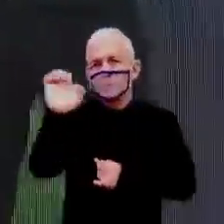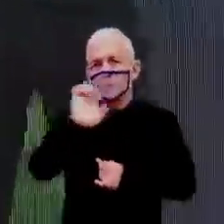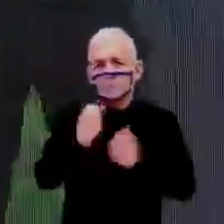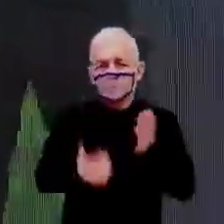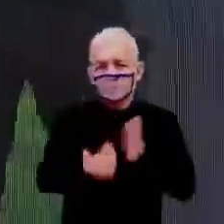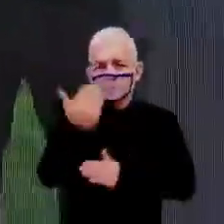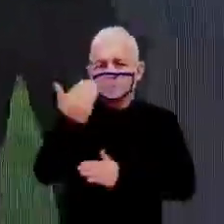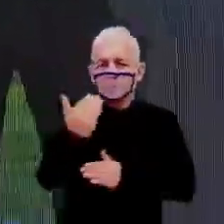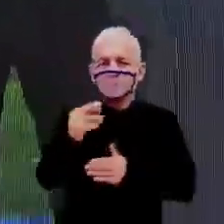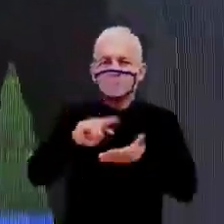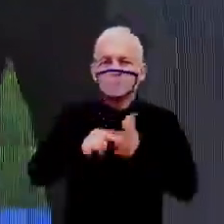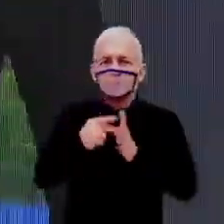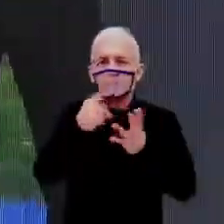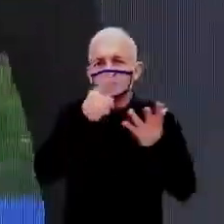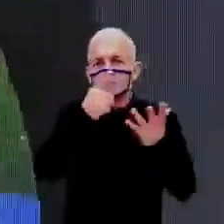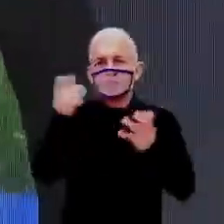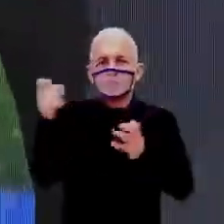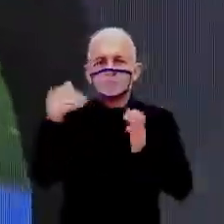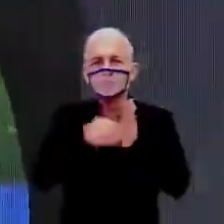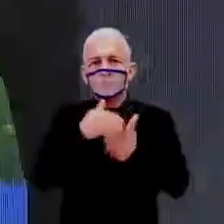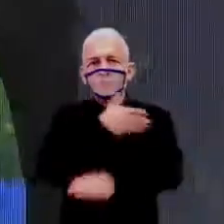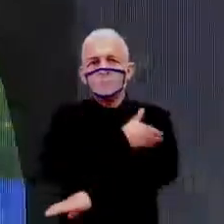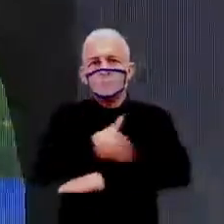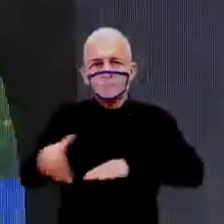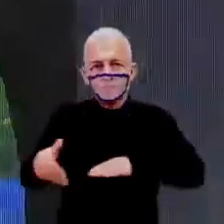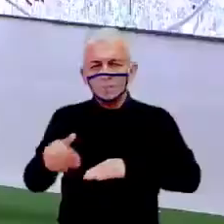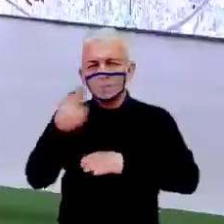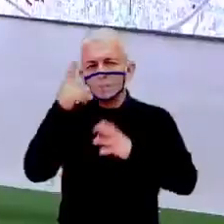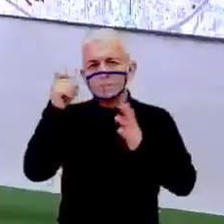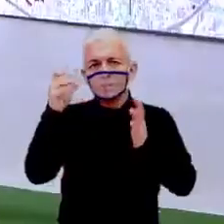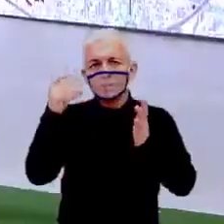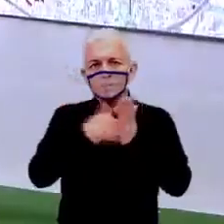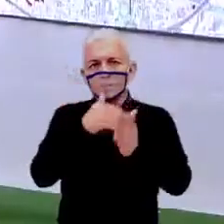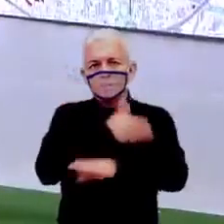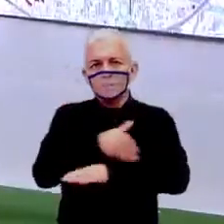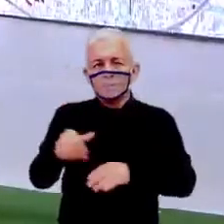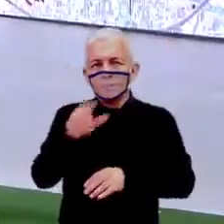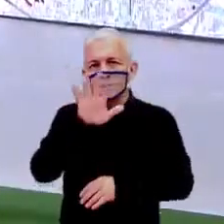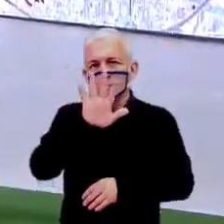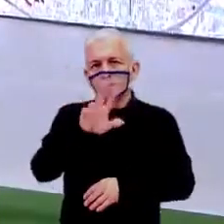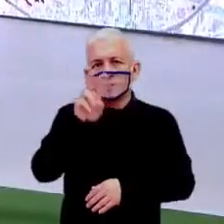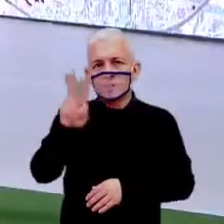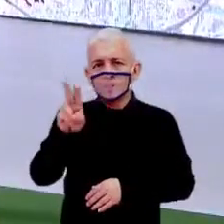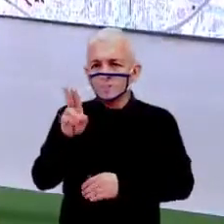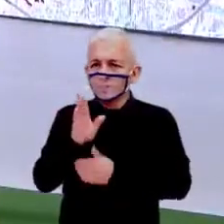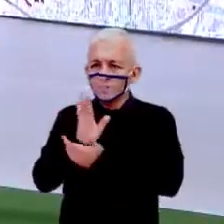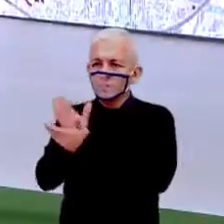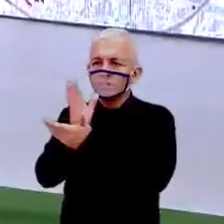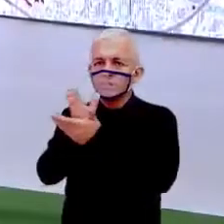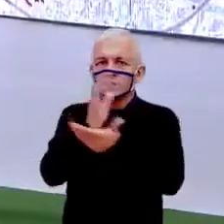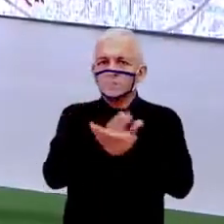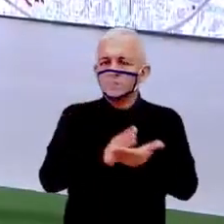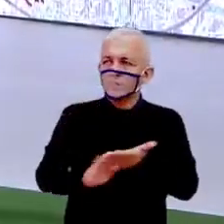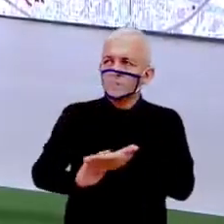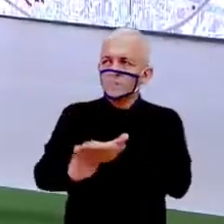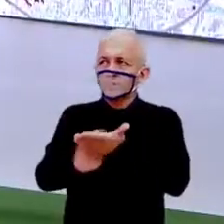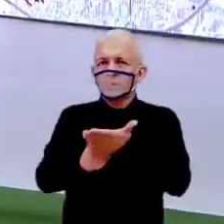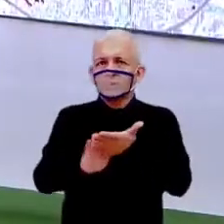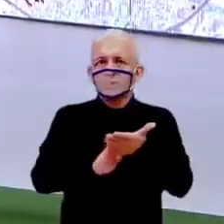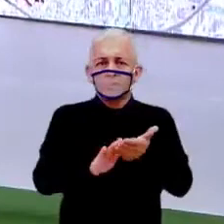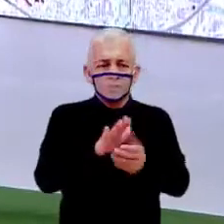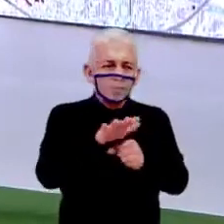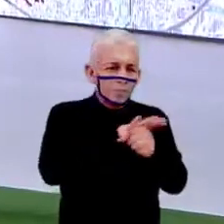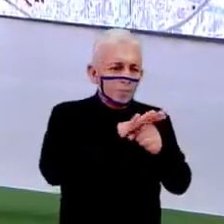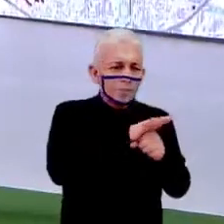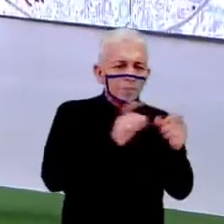tenemos la garantía de tener 100.000 millones de pesos para trabajar en 52 intervenciones ahí en los barrios, esos chiquiticos,